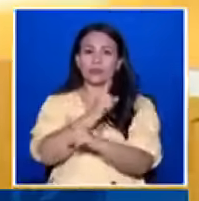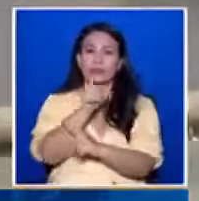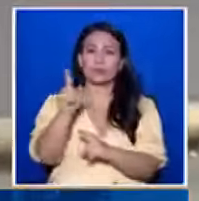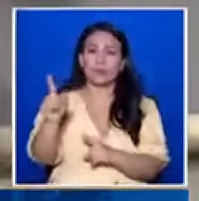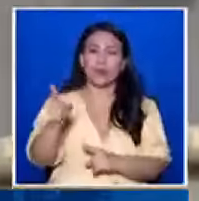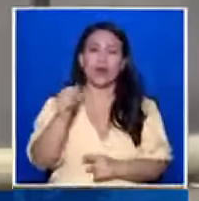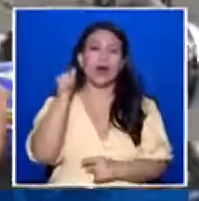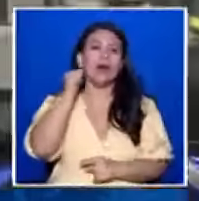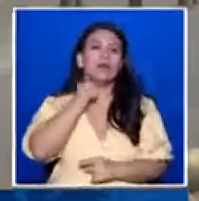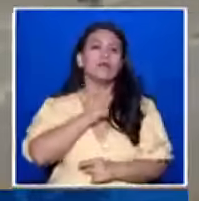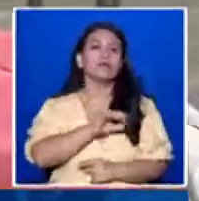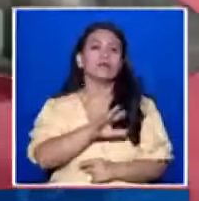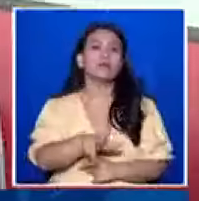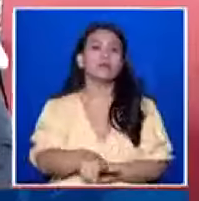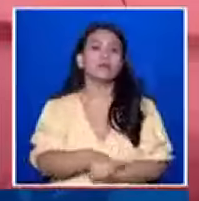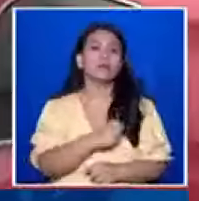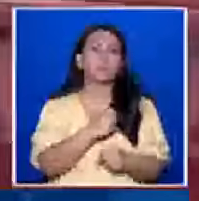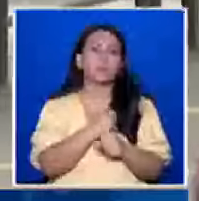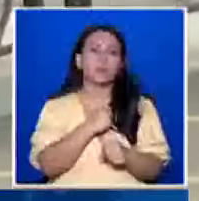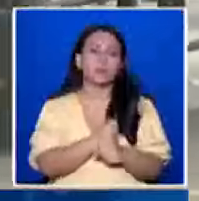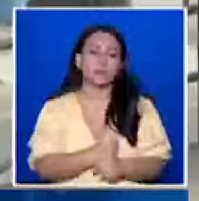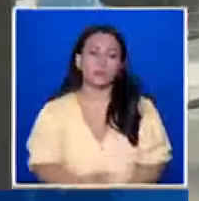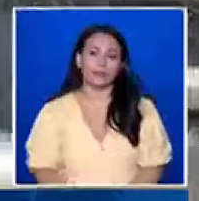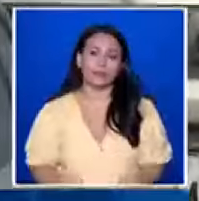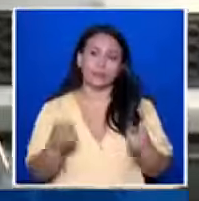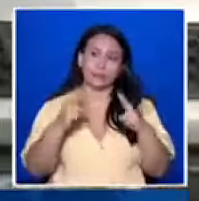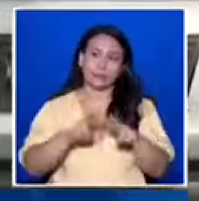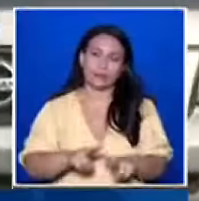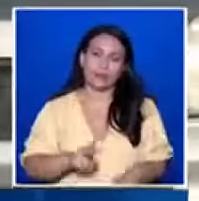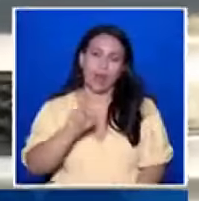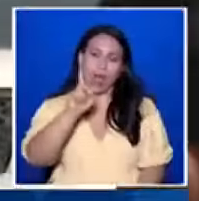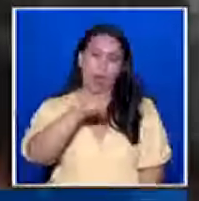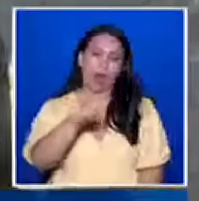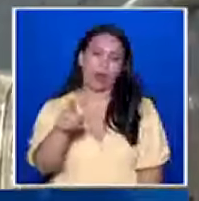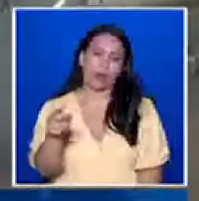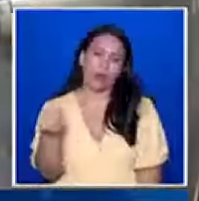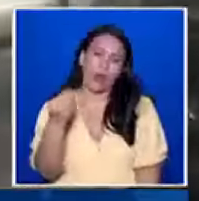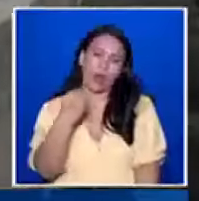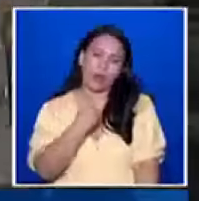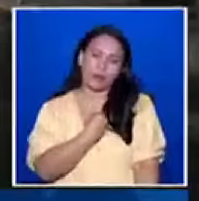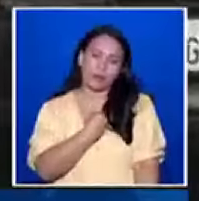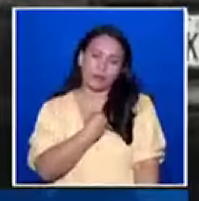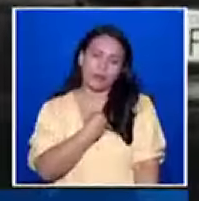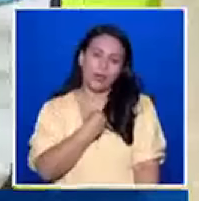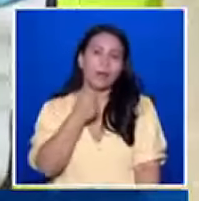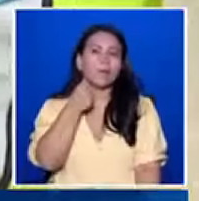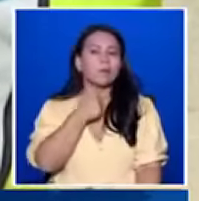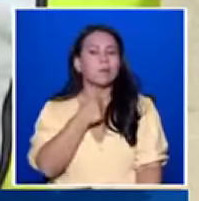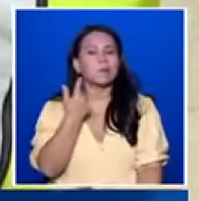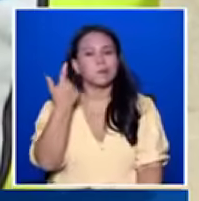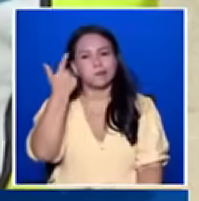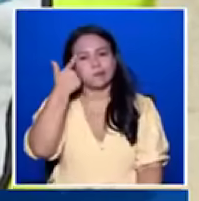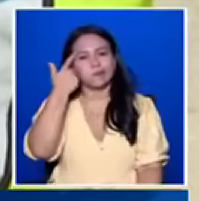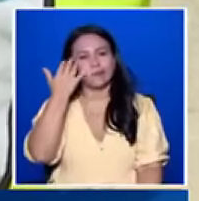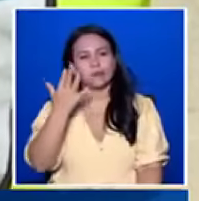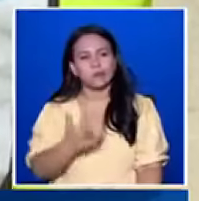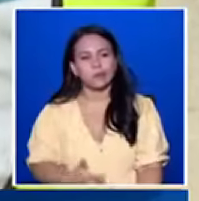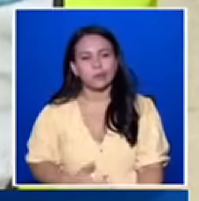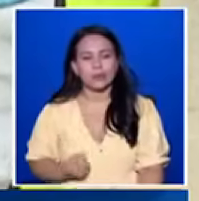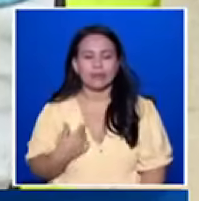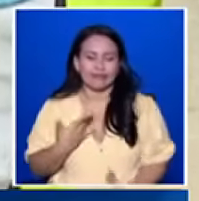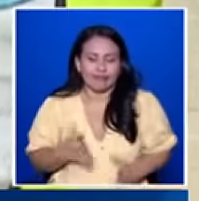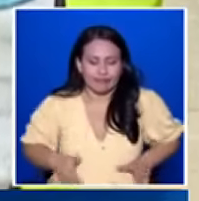sido asaltados en su jornada laboral. Ha habido comentarios entre los compañeros que han sido víctimas de lo que